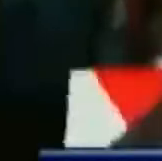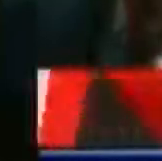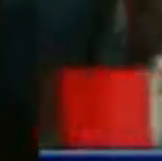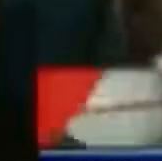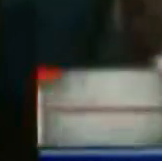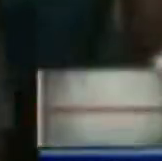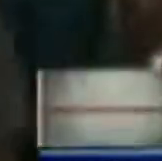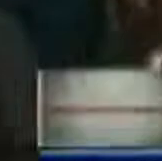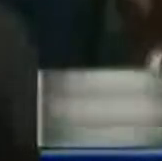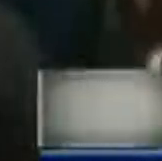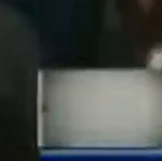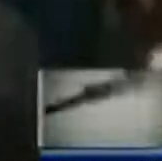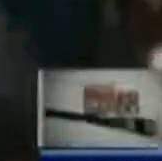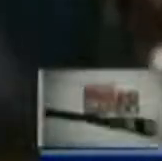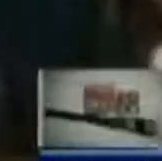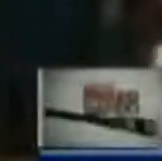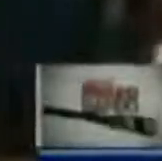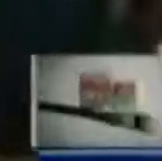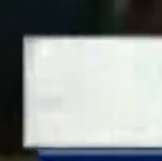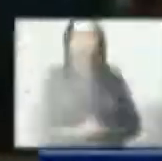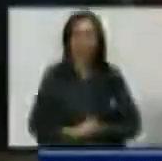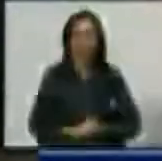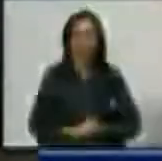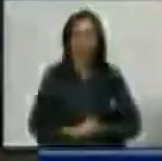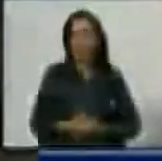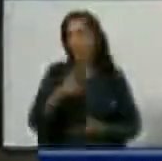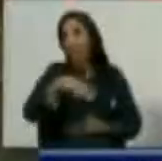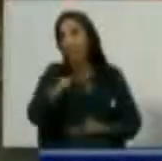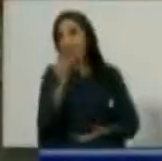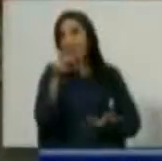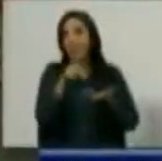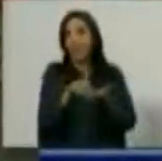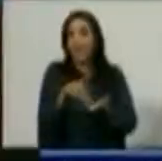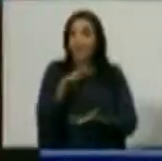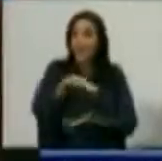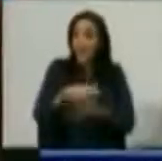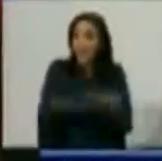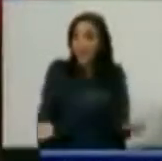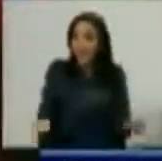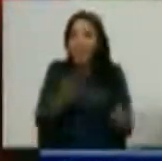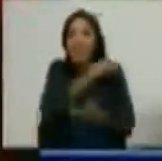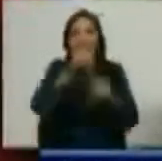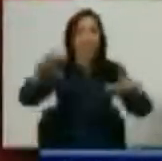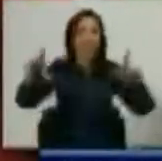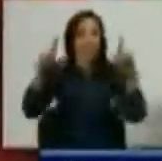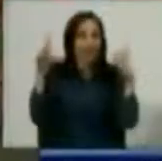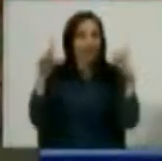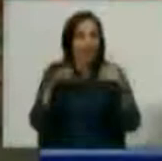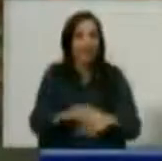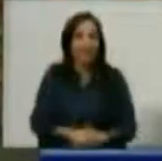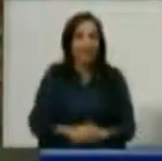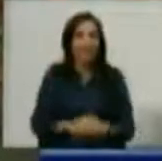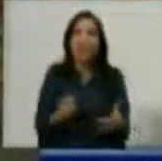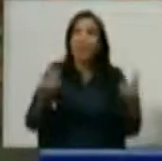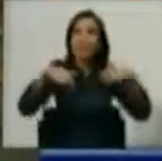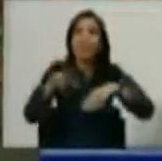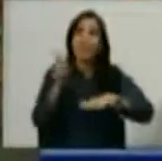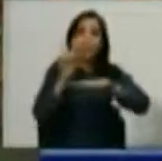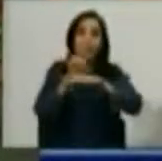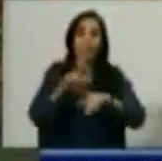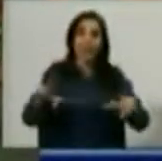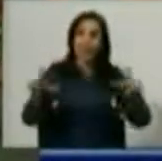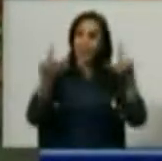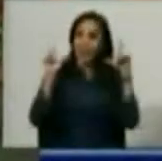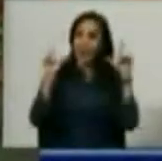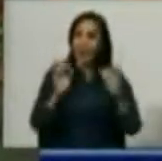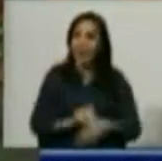dónde estamos dónde estamos en Vargas y aquí